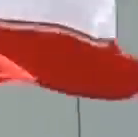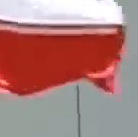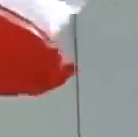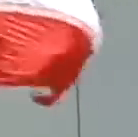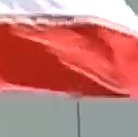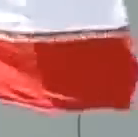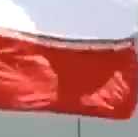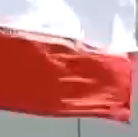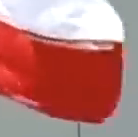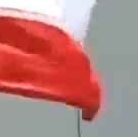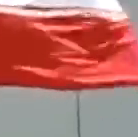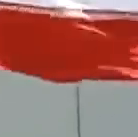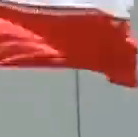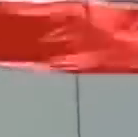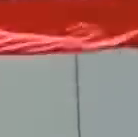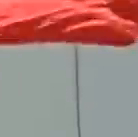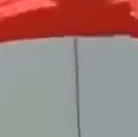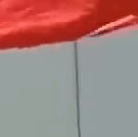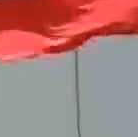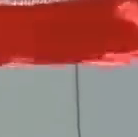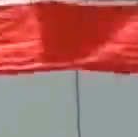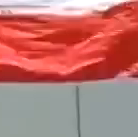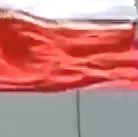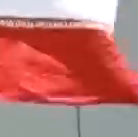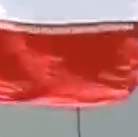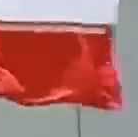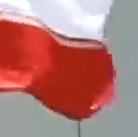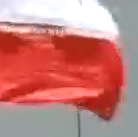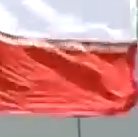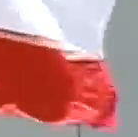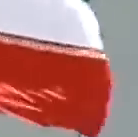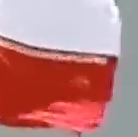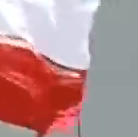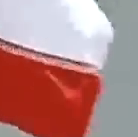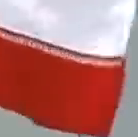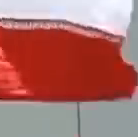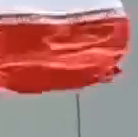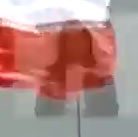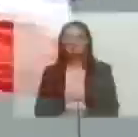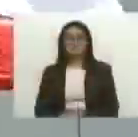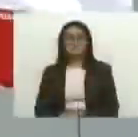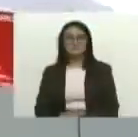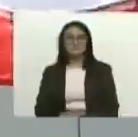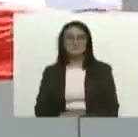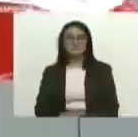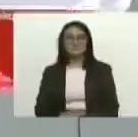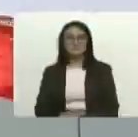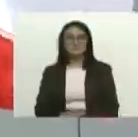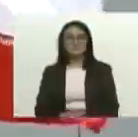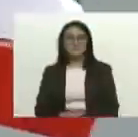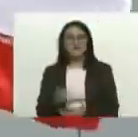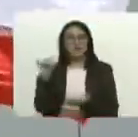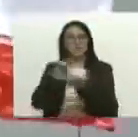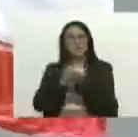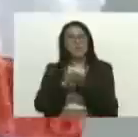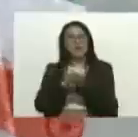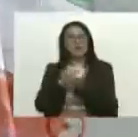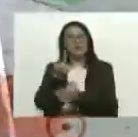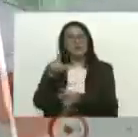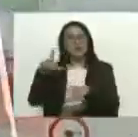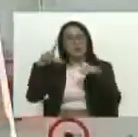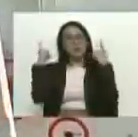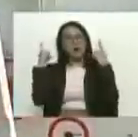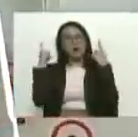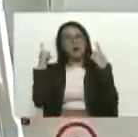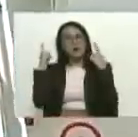Saludos, amigas y amigos de Venezolana de Televisión. A esta hora nosotros nos encontramos en el Aeropuerto Internacional Simón Bolívar de Maiquetía,